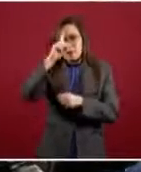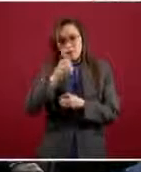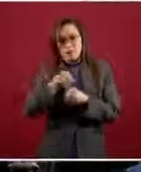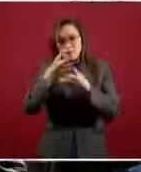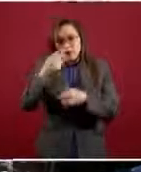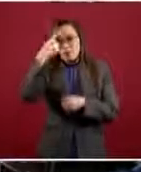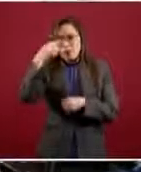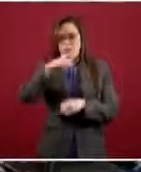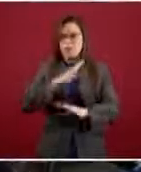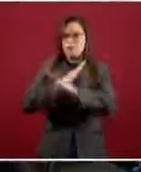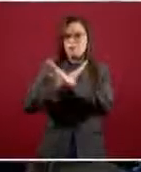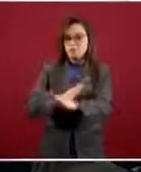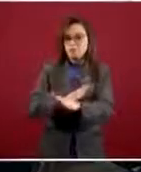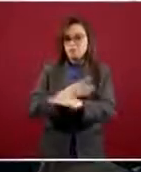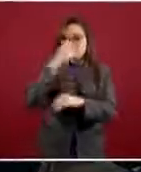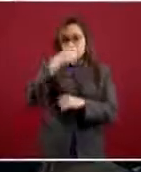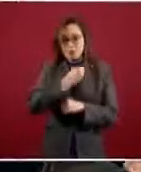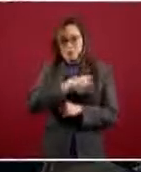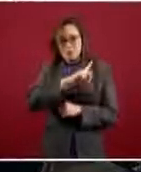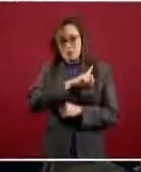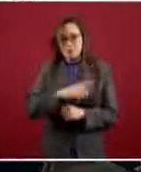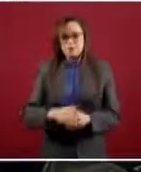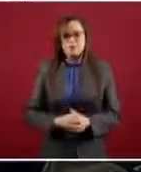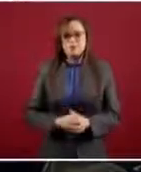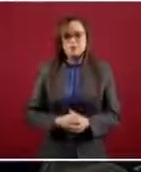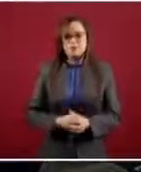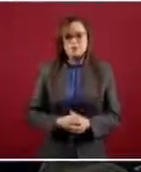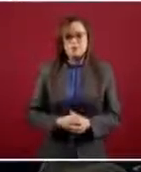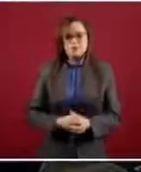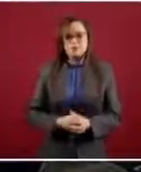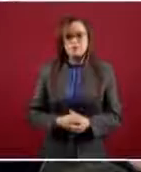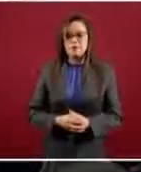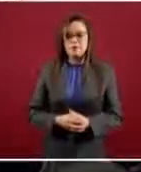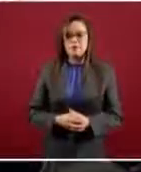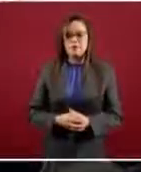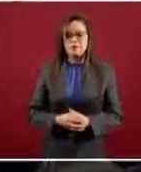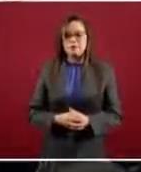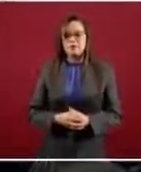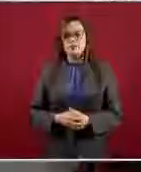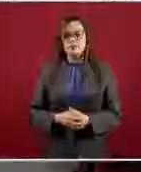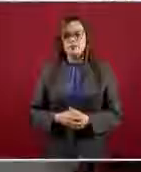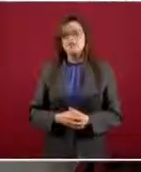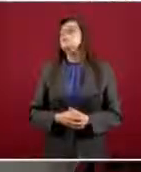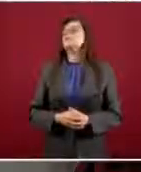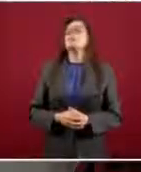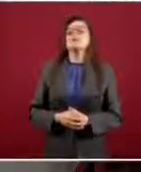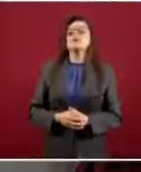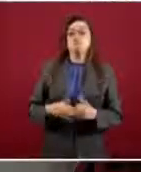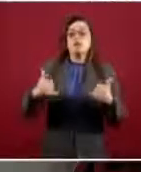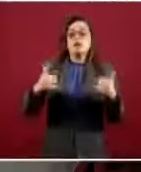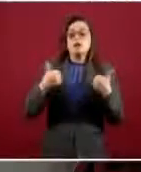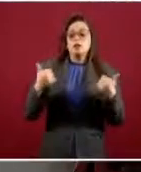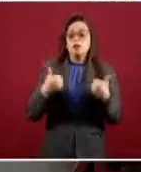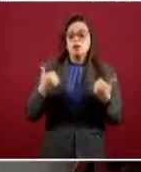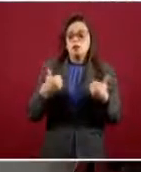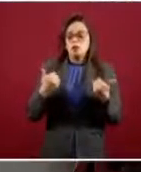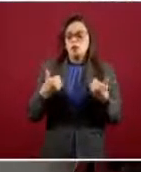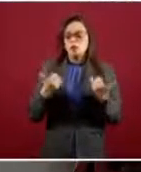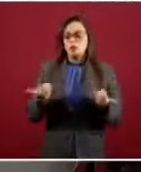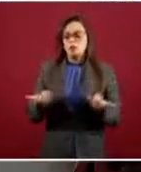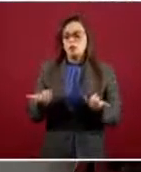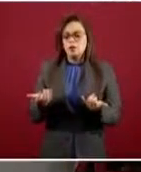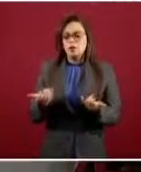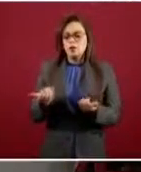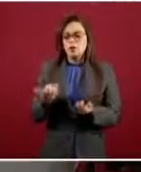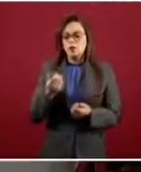salud. Era la situación adicional de unos jóvenes inspirados por su trabajo, me